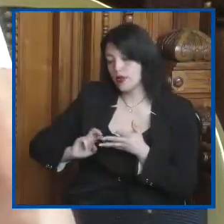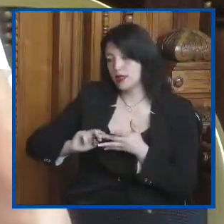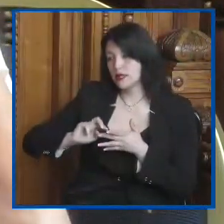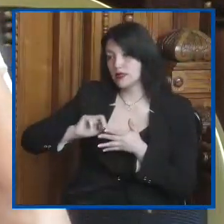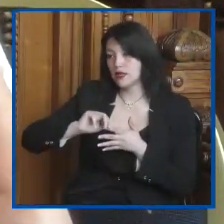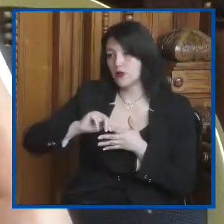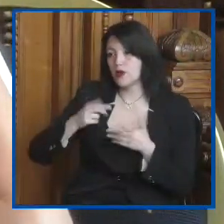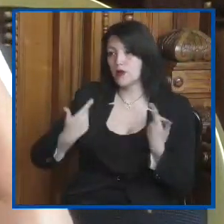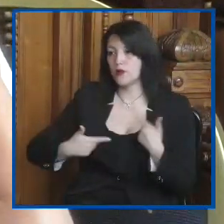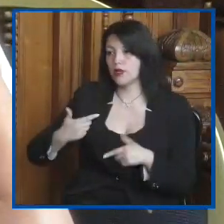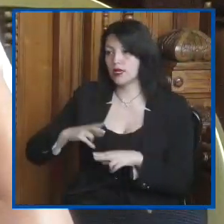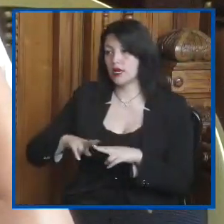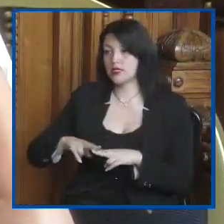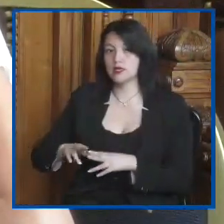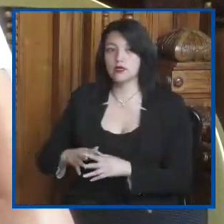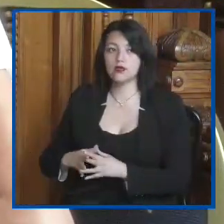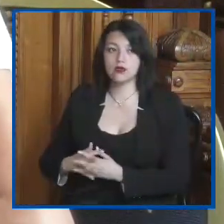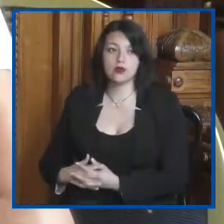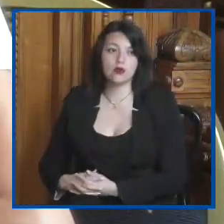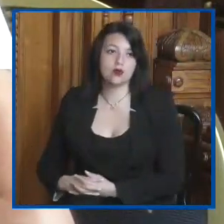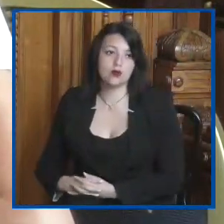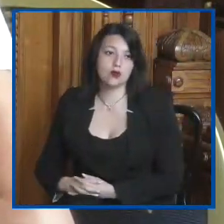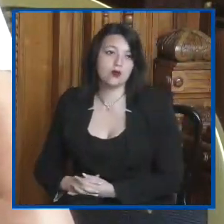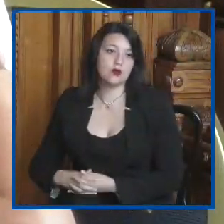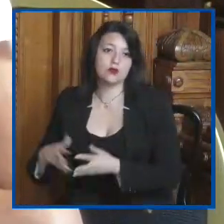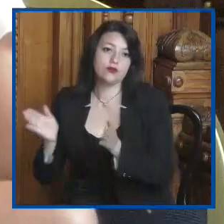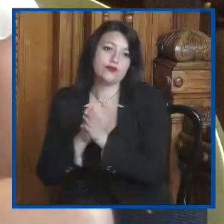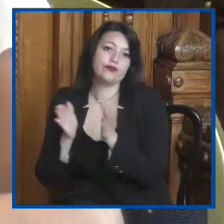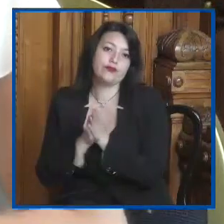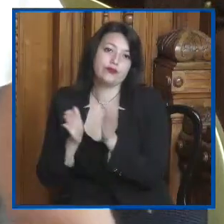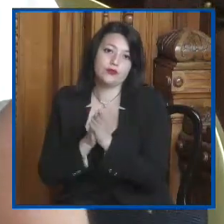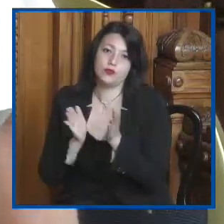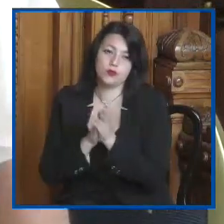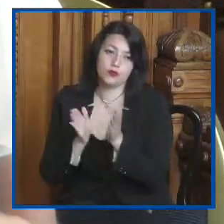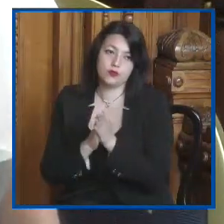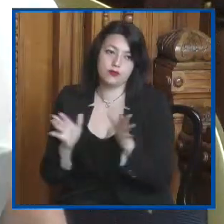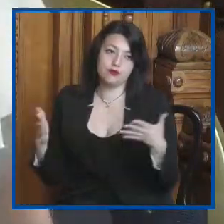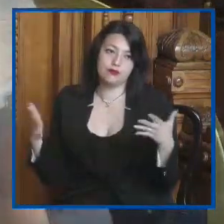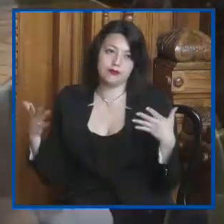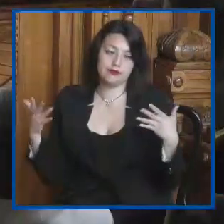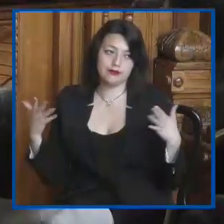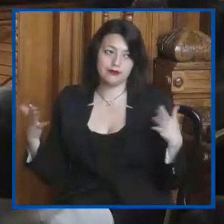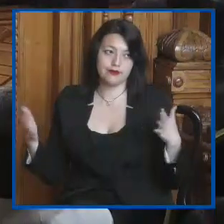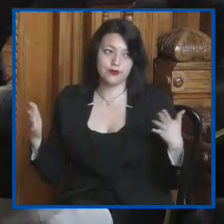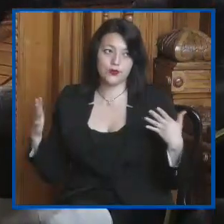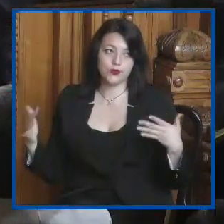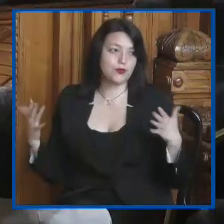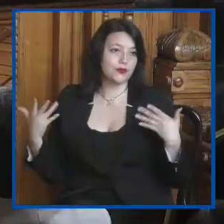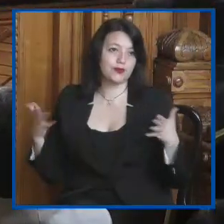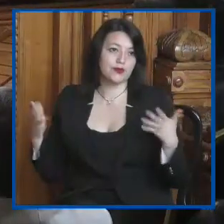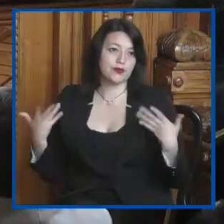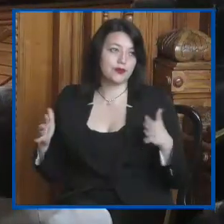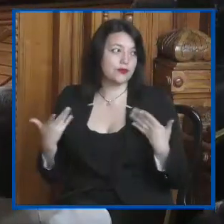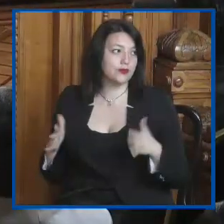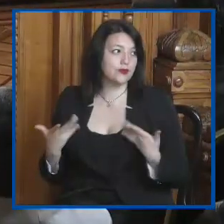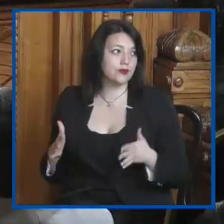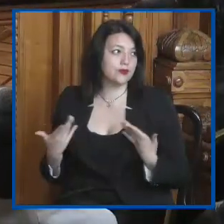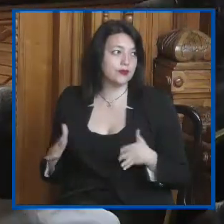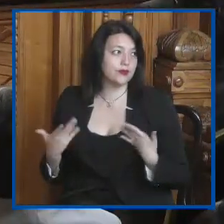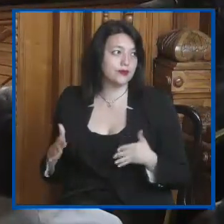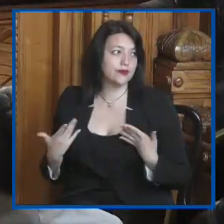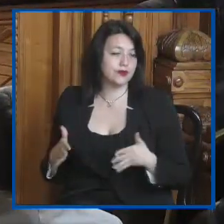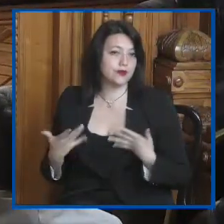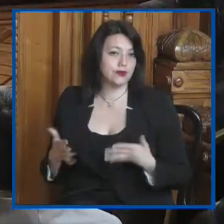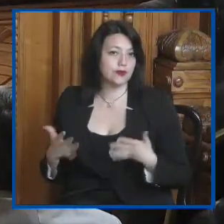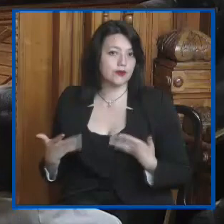alguna política. Nuevamente le pido un aplauso para nuestra expositora internacional. Le pido por favor, magistrada, si puede bajar, porque le queremos